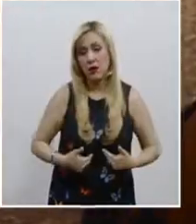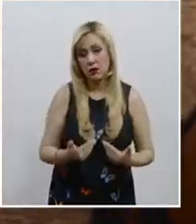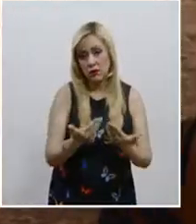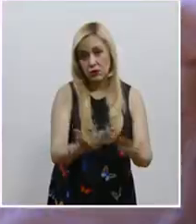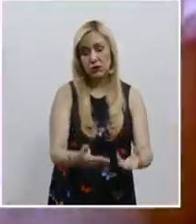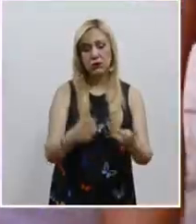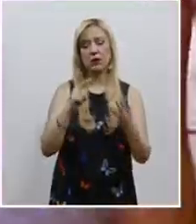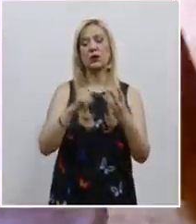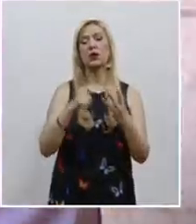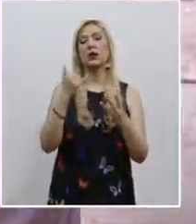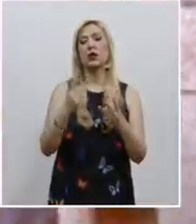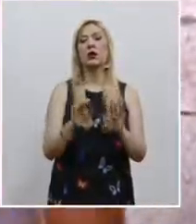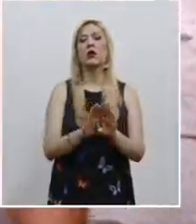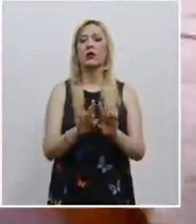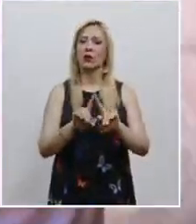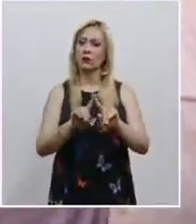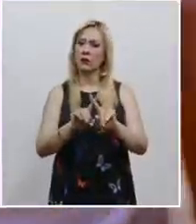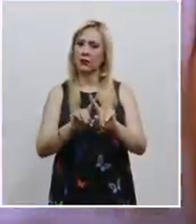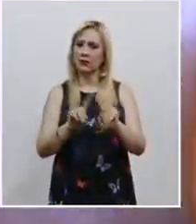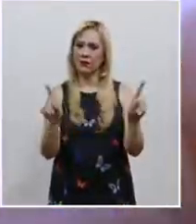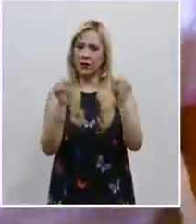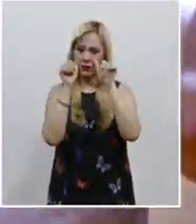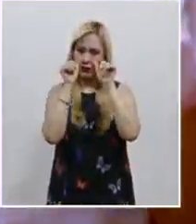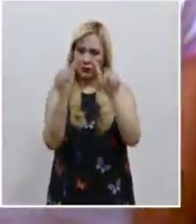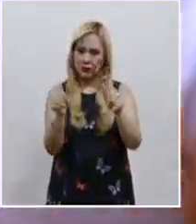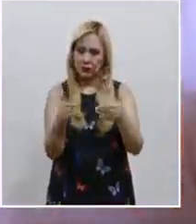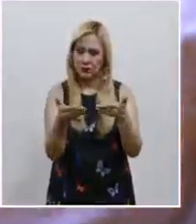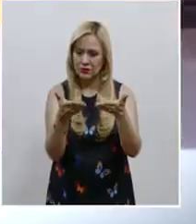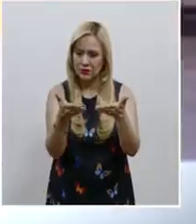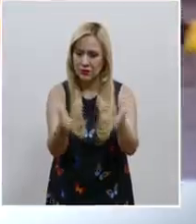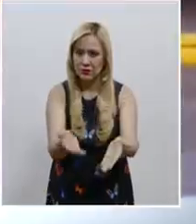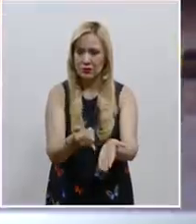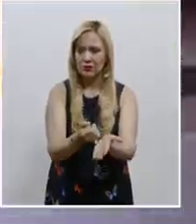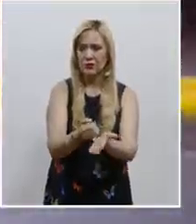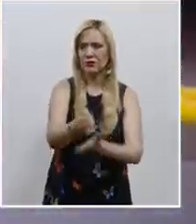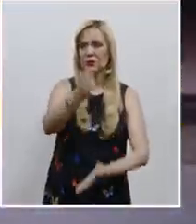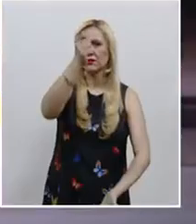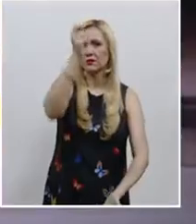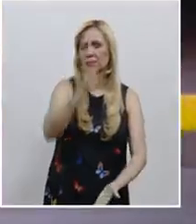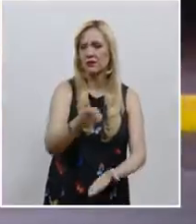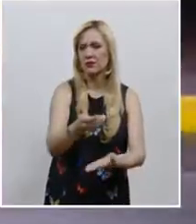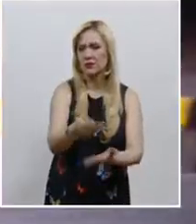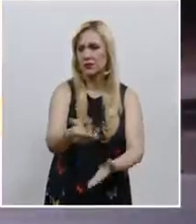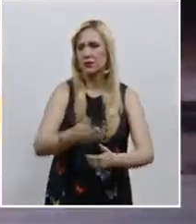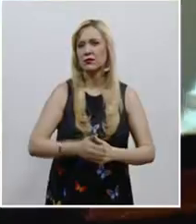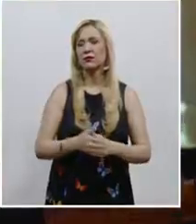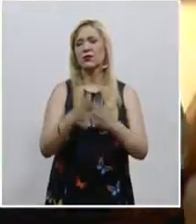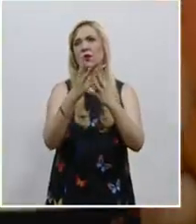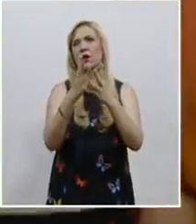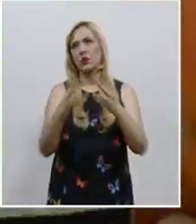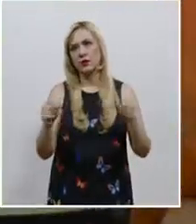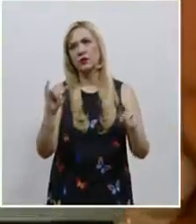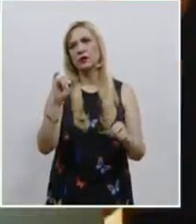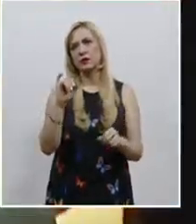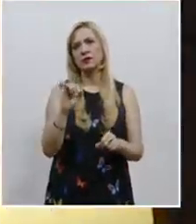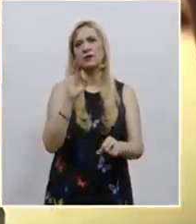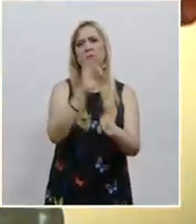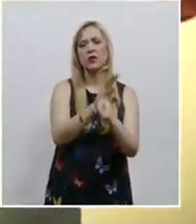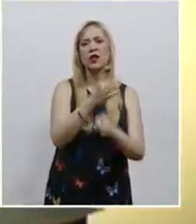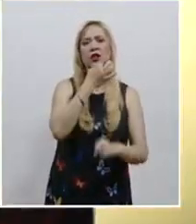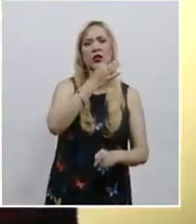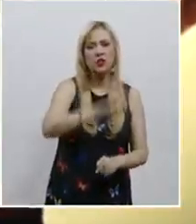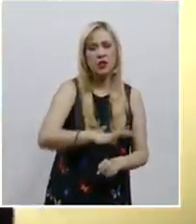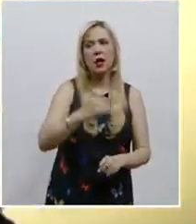la solución propuesta. La sala resolvió que el tribunal vulneró el interés superior de la niña y el derecho de la defensa de la madre. Por